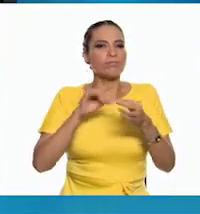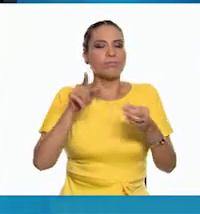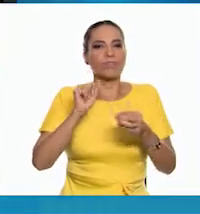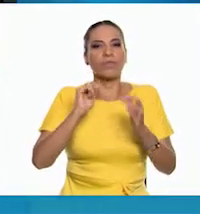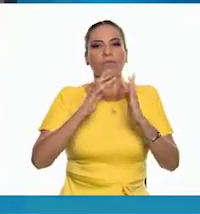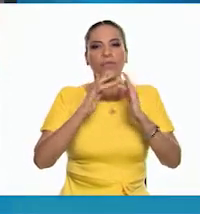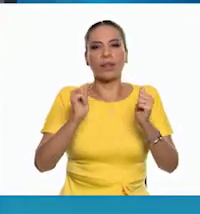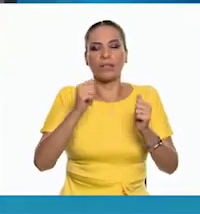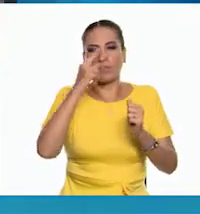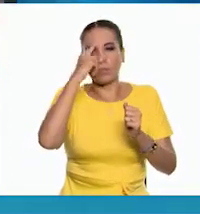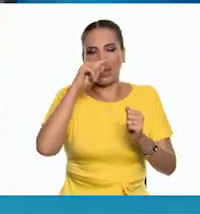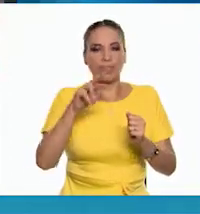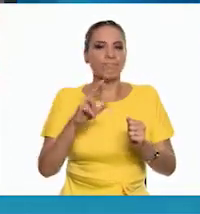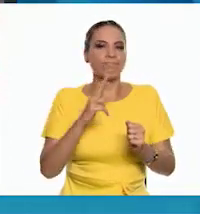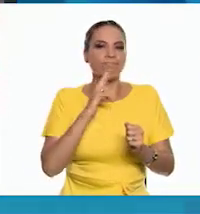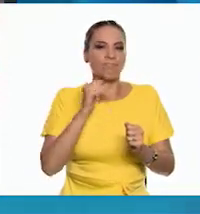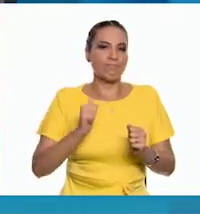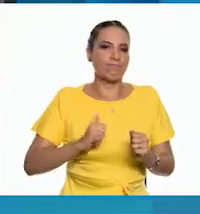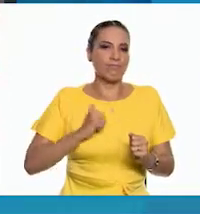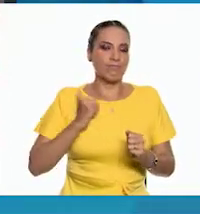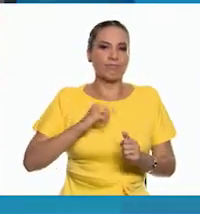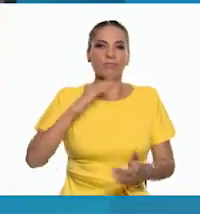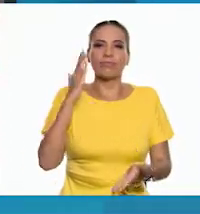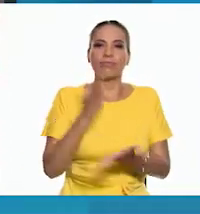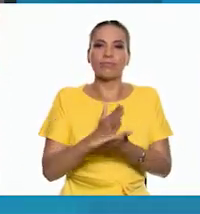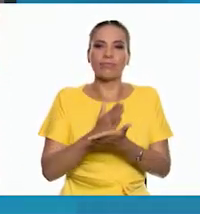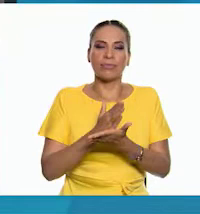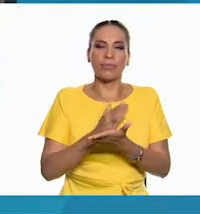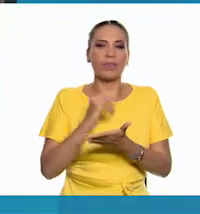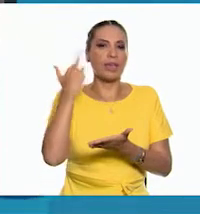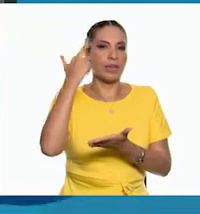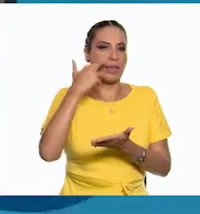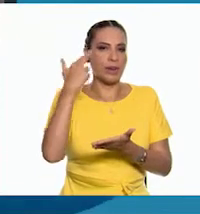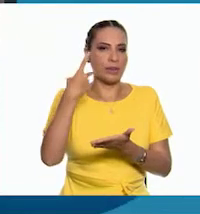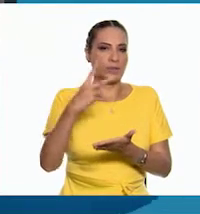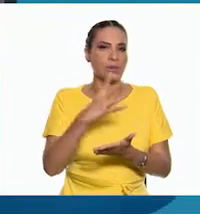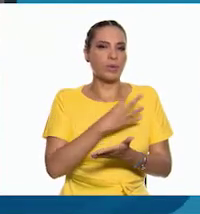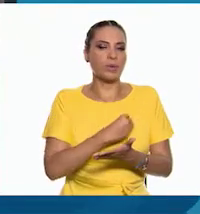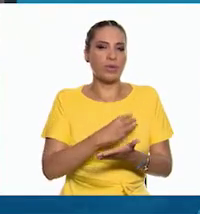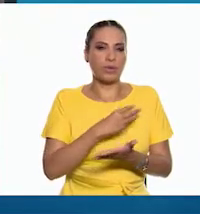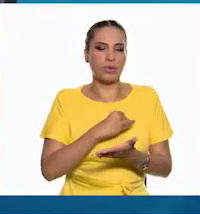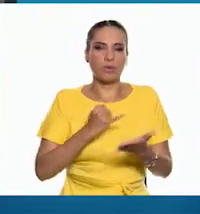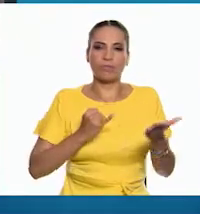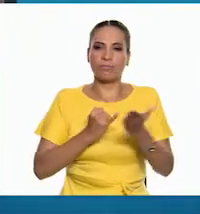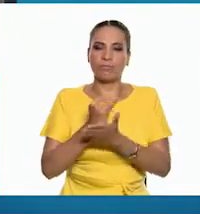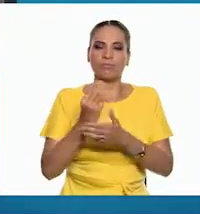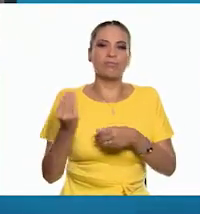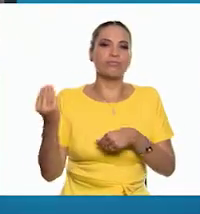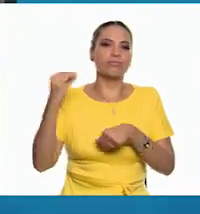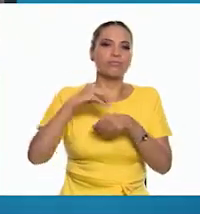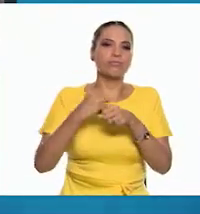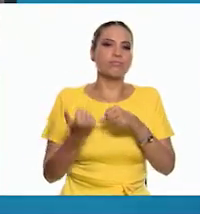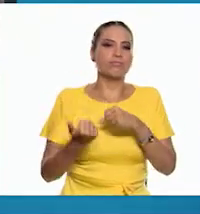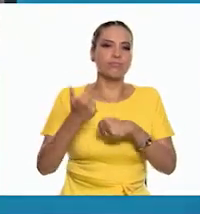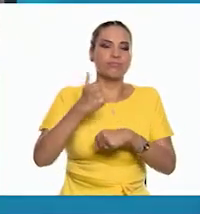franceses favorables para detener tanto al rey como a su hijo y nombrar,